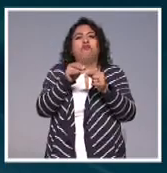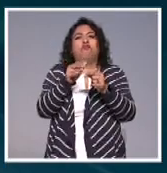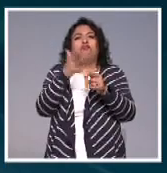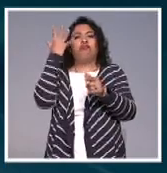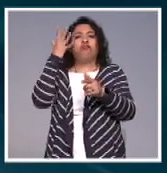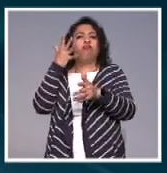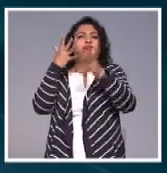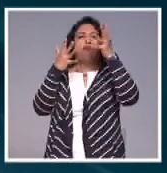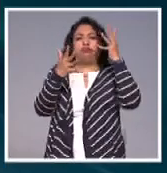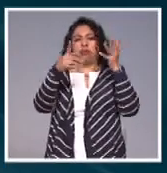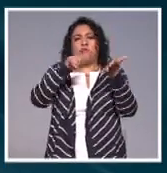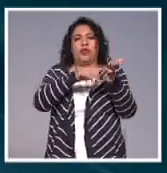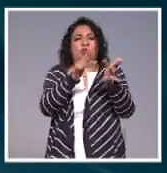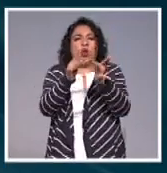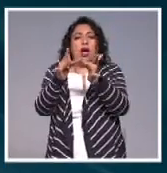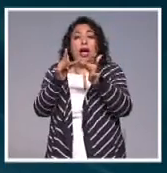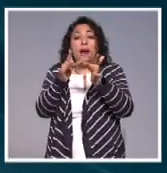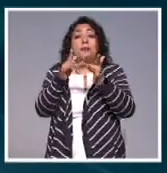de materiales conductores,